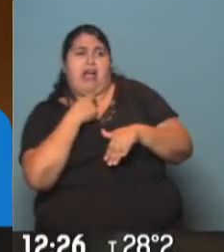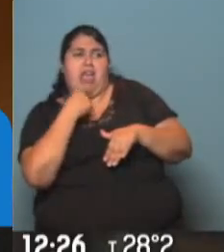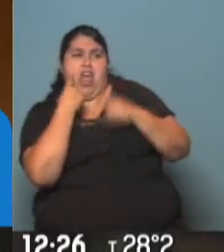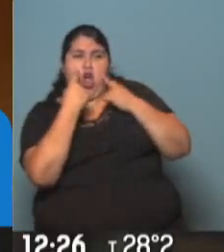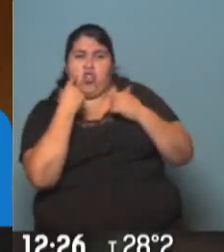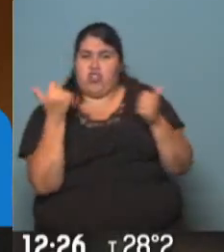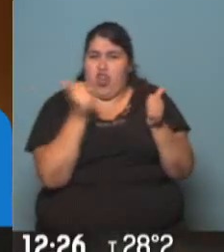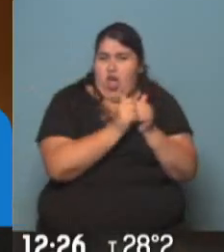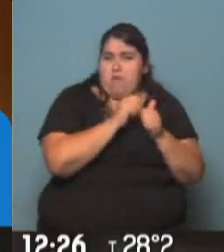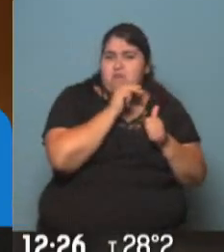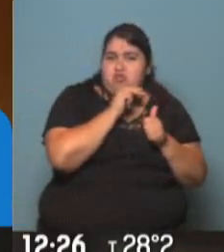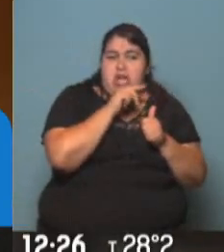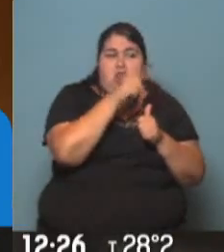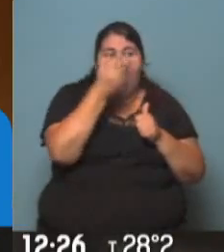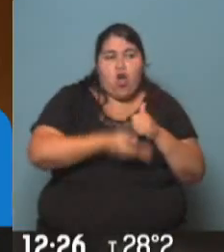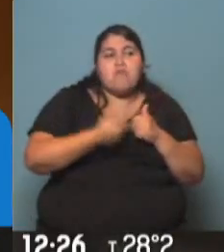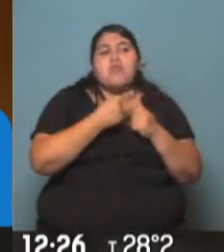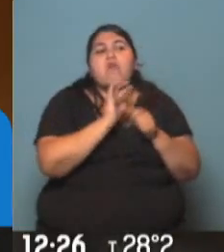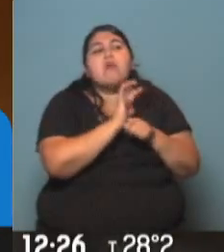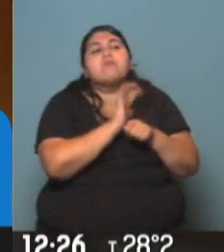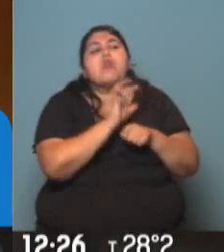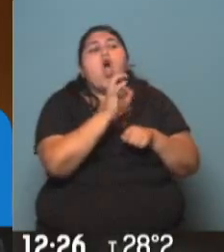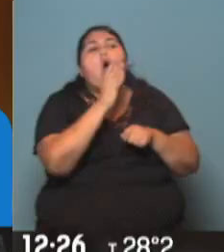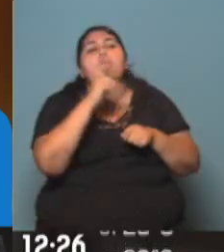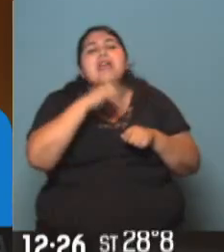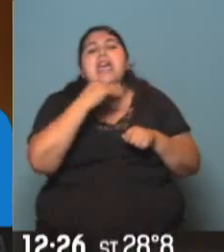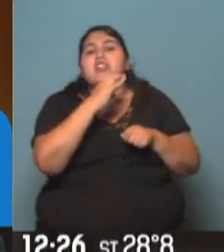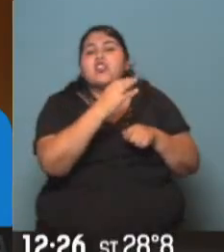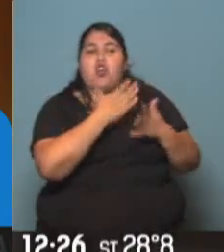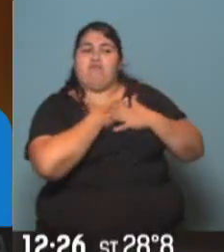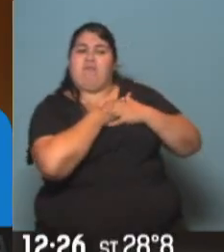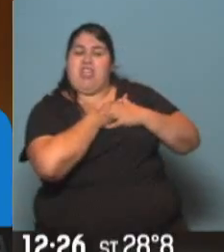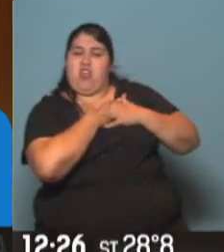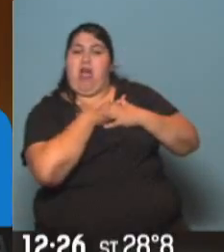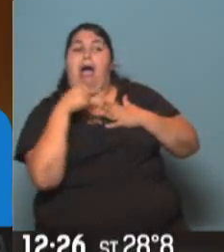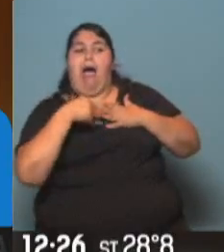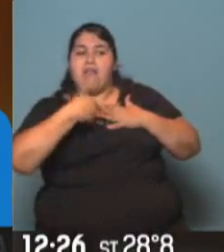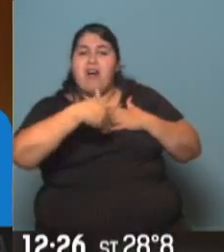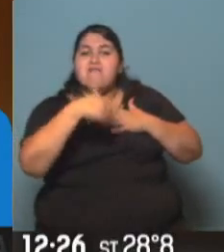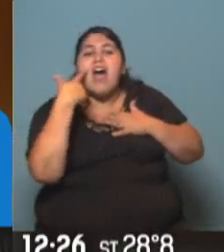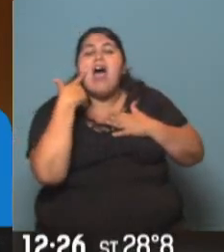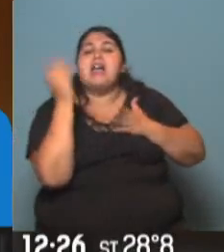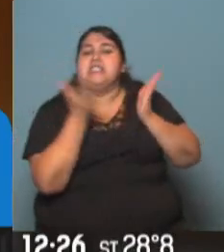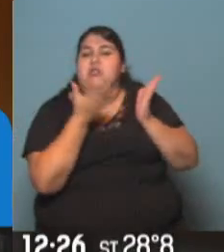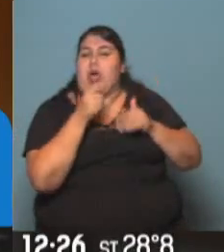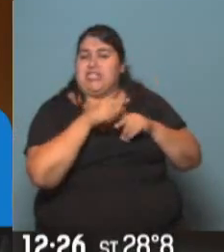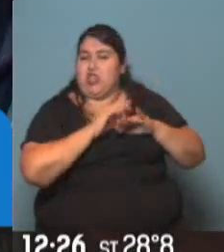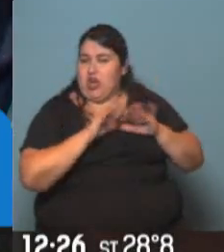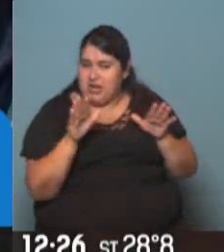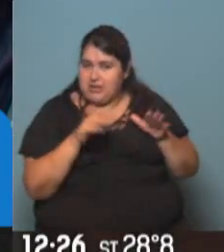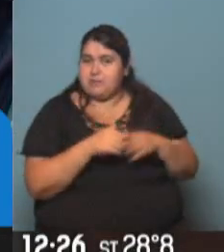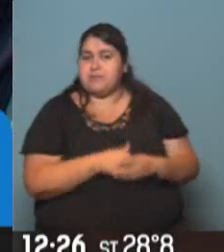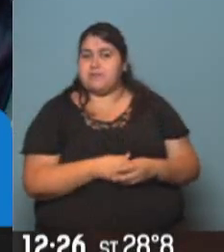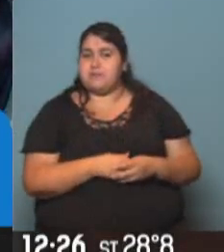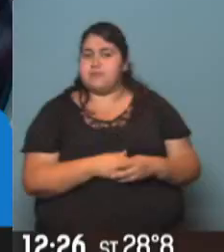mujer como si fuera una mujer objeto una pertenencia y eso conlleva a situaciones de crisis a veces fatales en esto todavía está